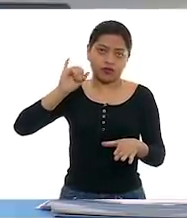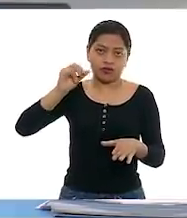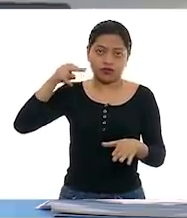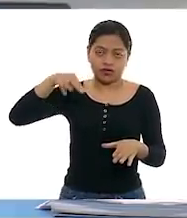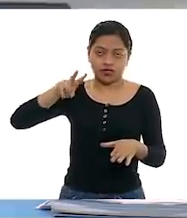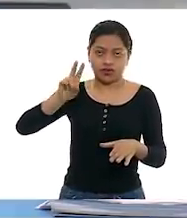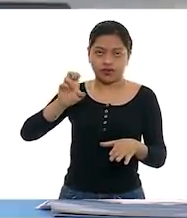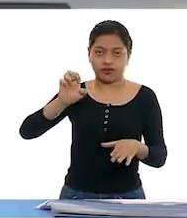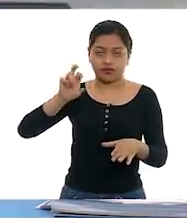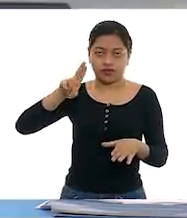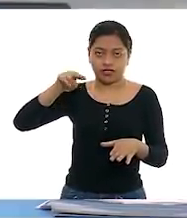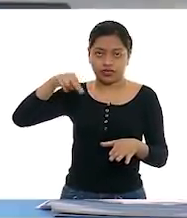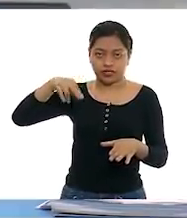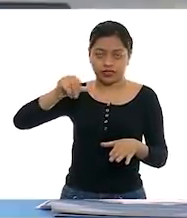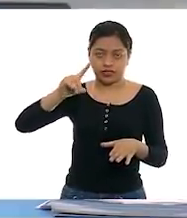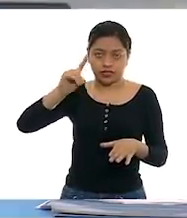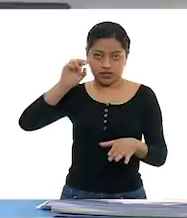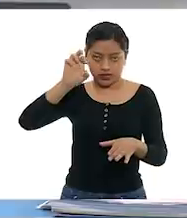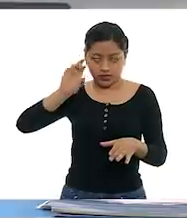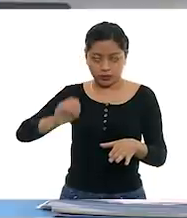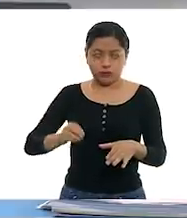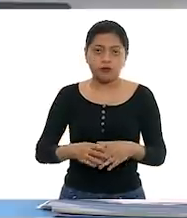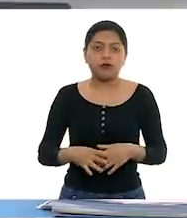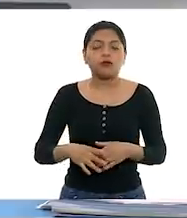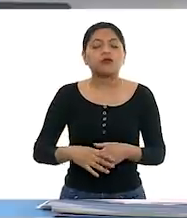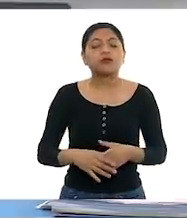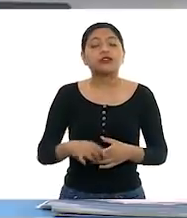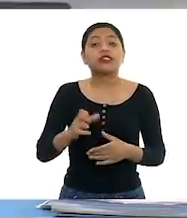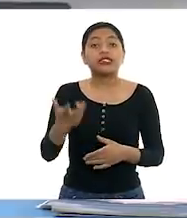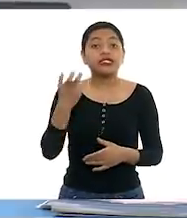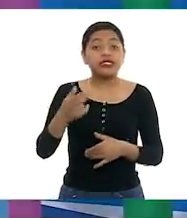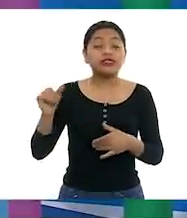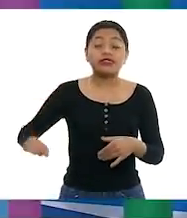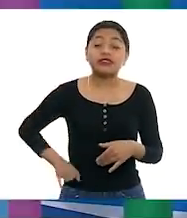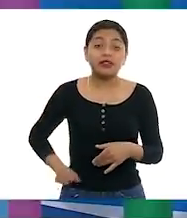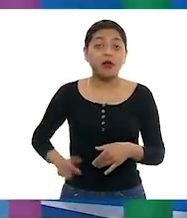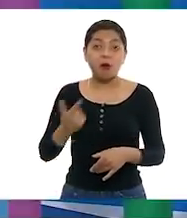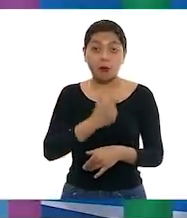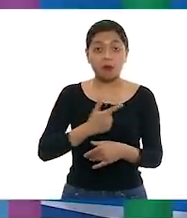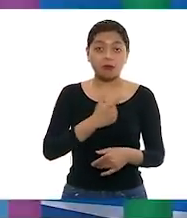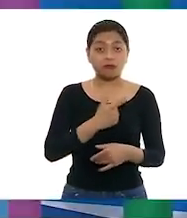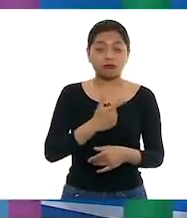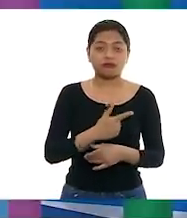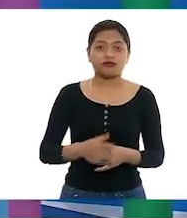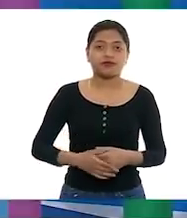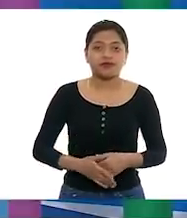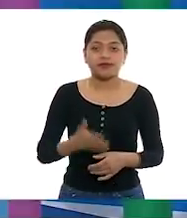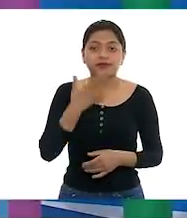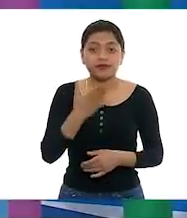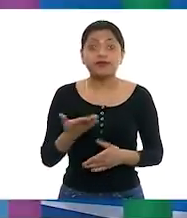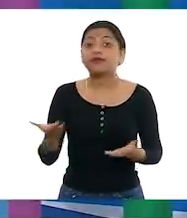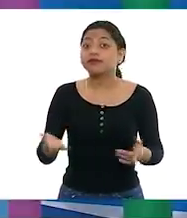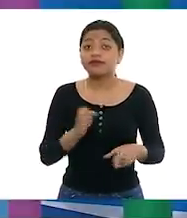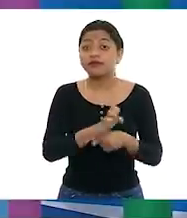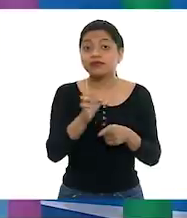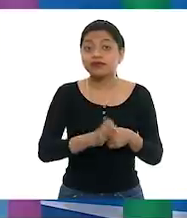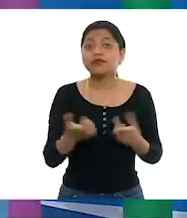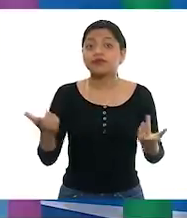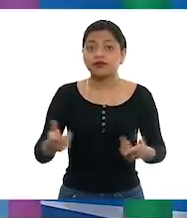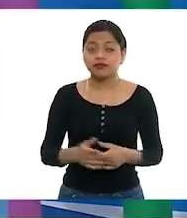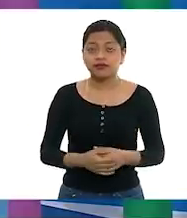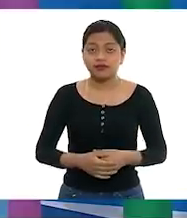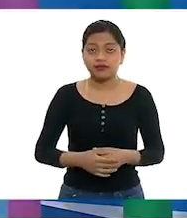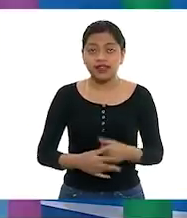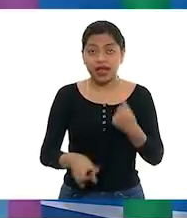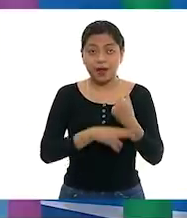¡Wow! ¡Qué interesante es hacer experimentos! ¡Me encanta! Y entonces, ¿qué presenta el